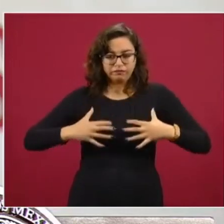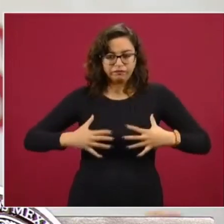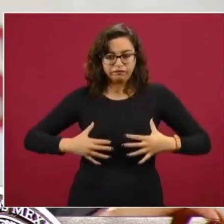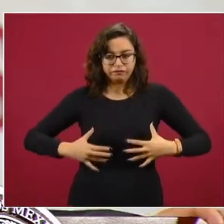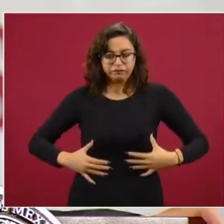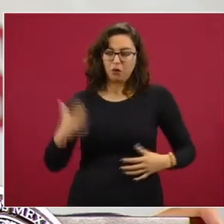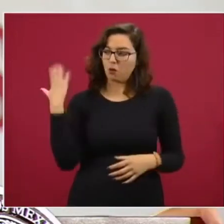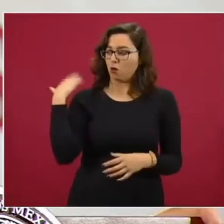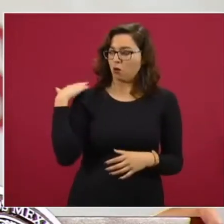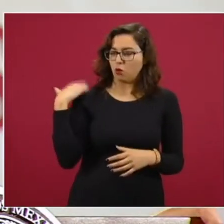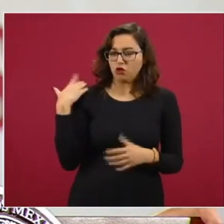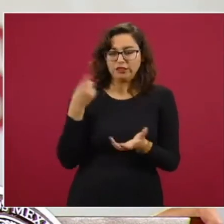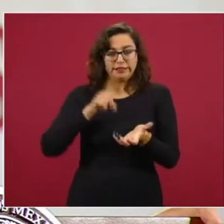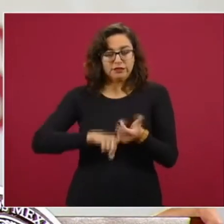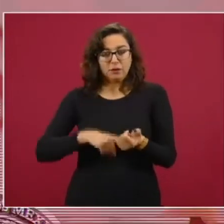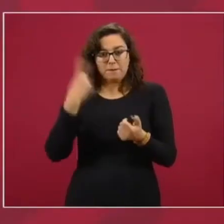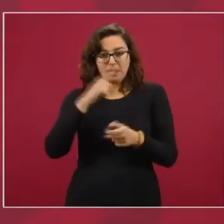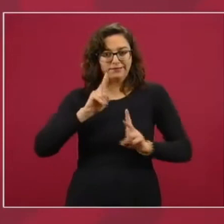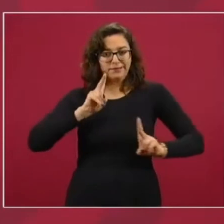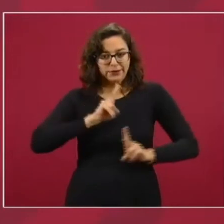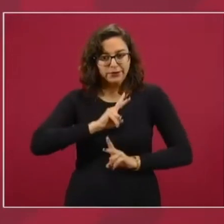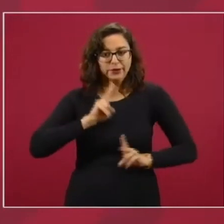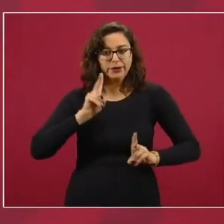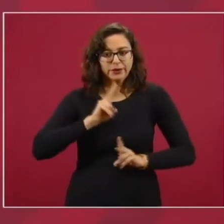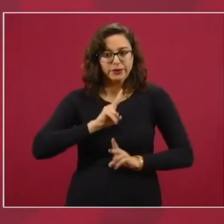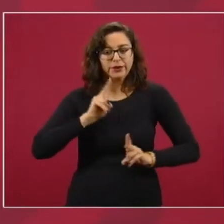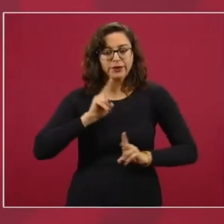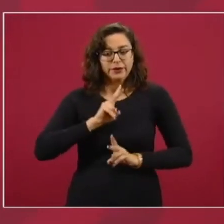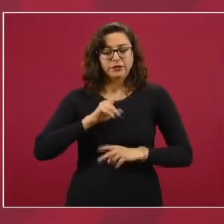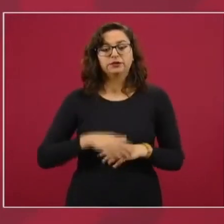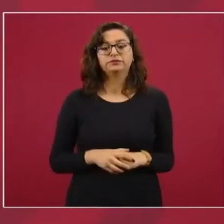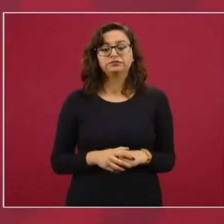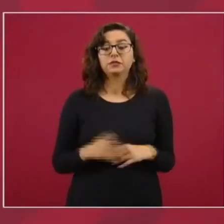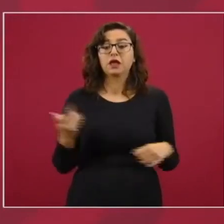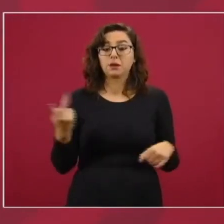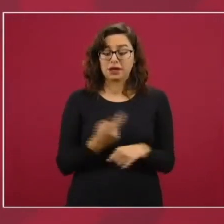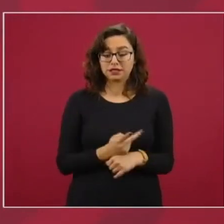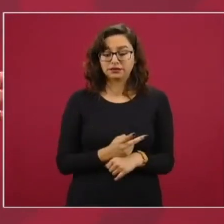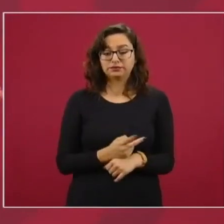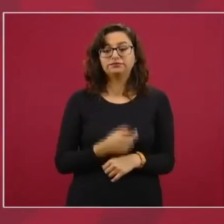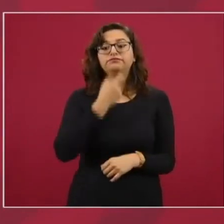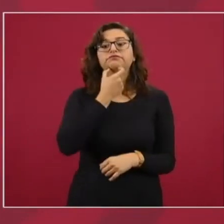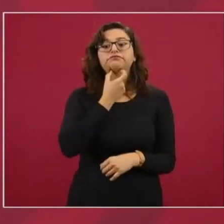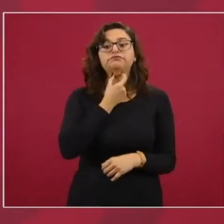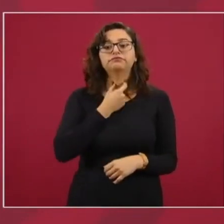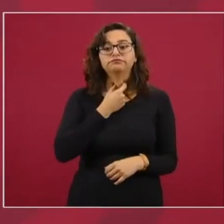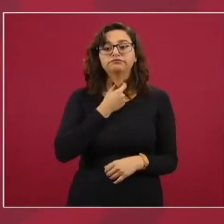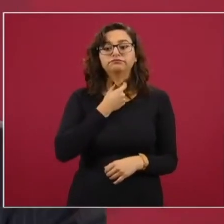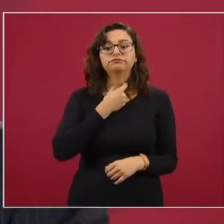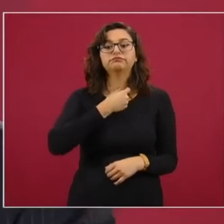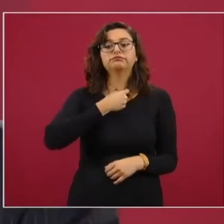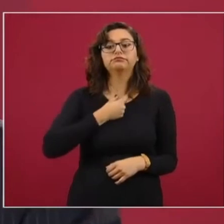pulmonar. En la tráquea y en los bronquios, y hasta los bronquios secundarios, hay 2 cosas que son parte de